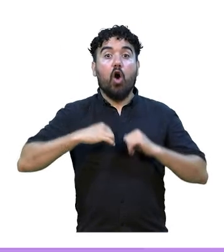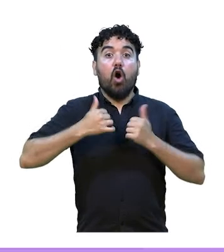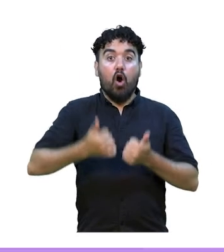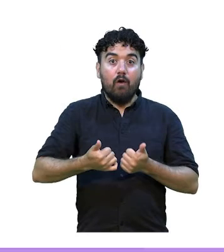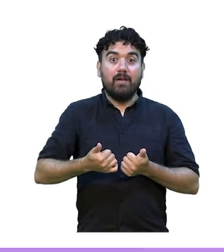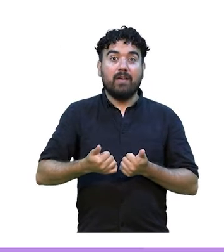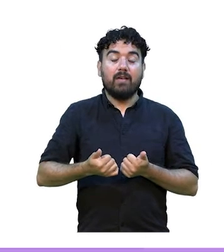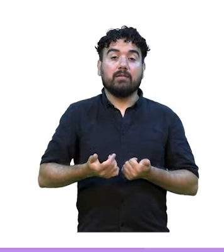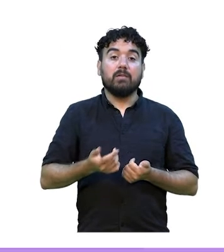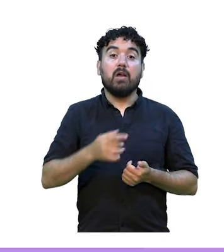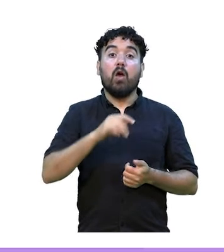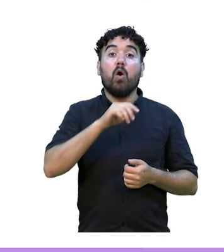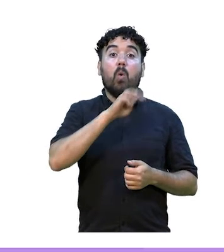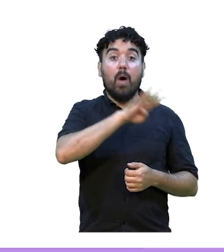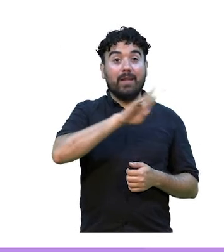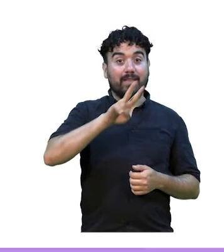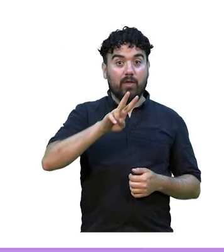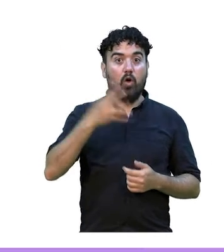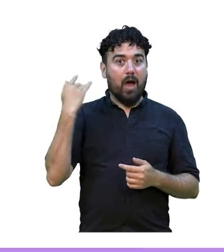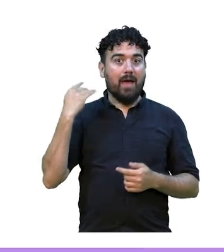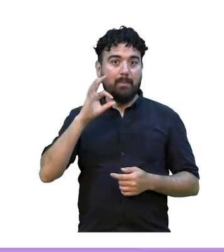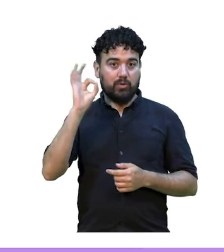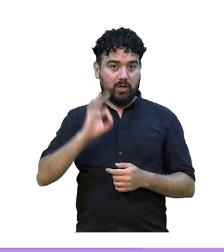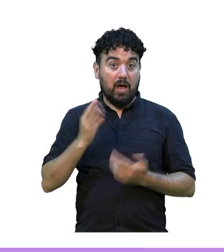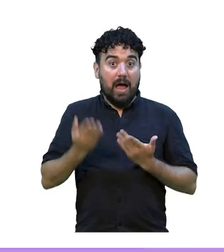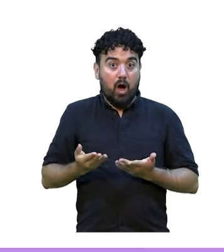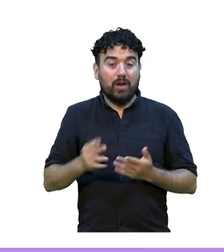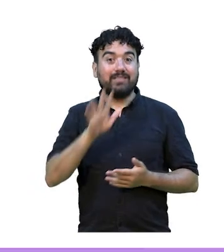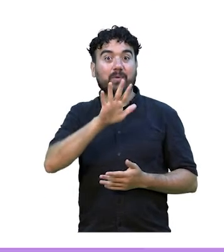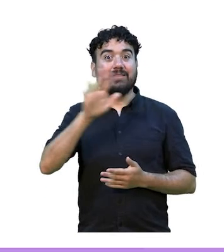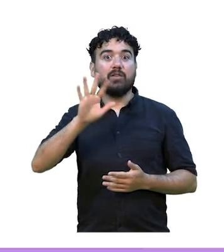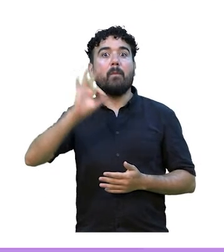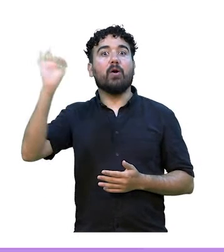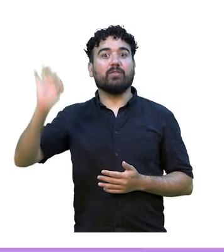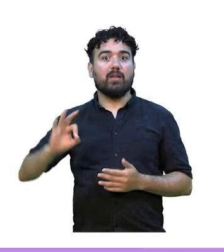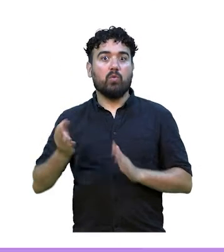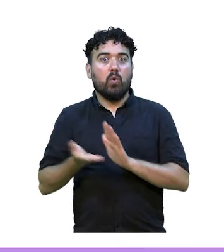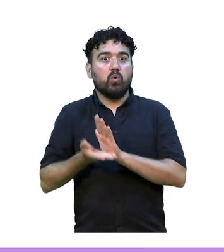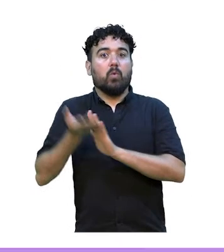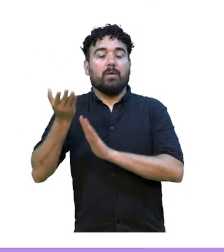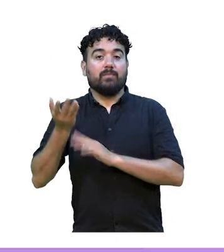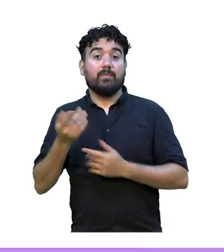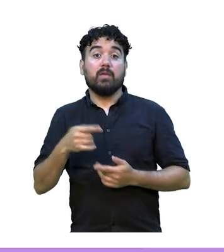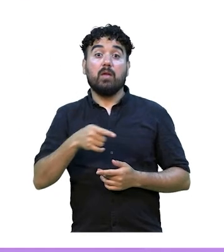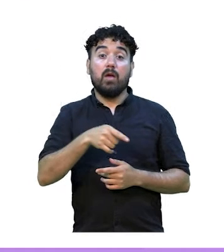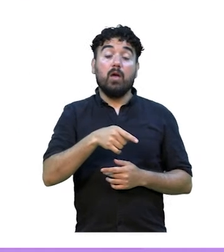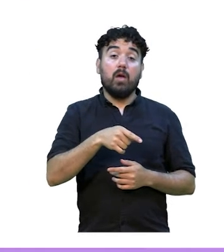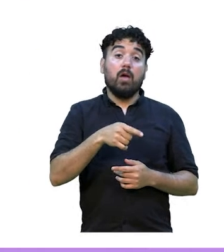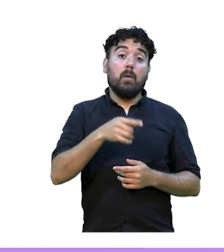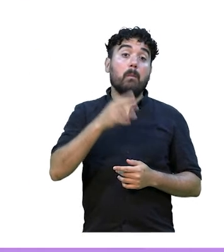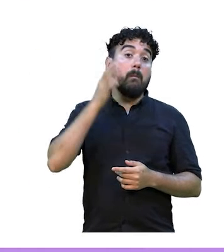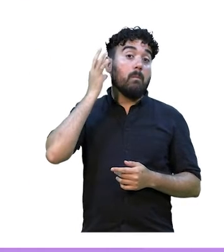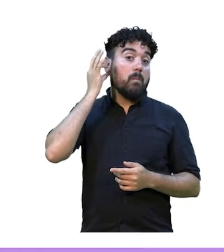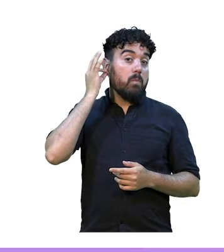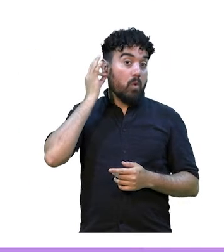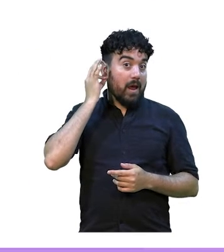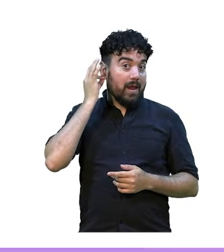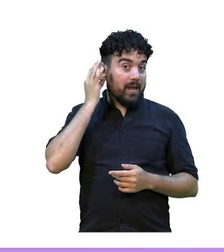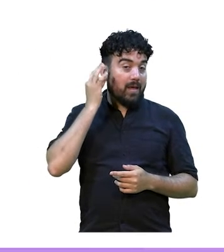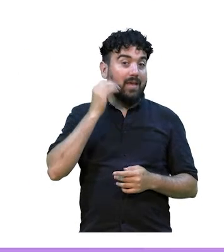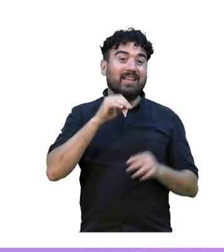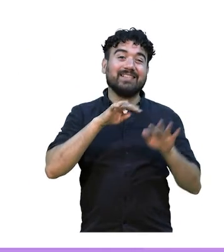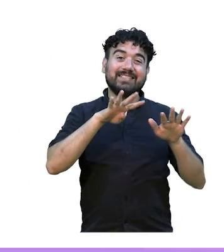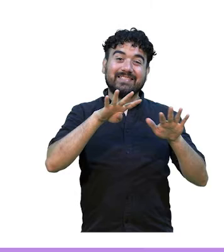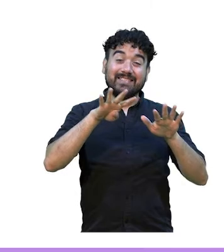activos, de un 42 a un 55%. Particularmente la edad de inicio de relaciones sexuales de las mujeres, del 91